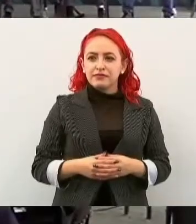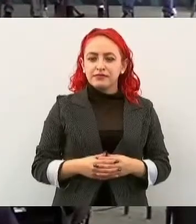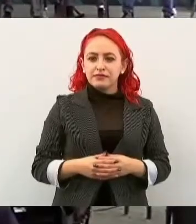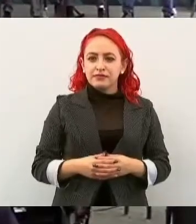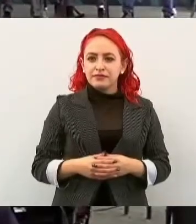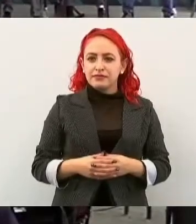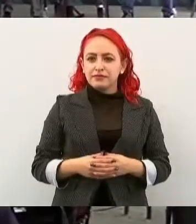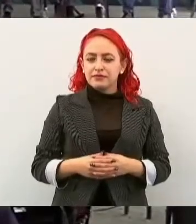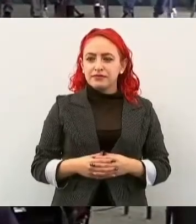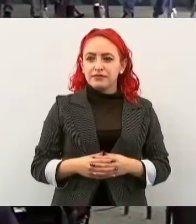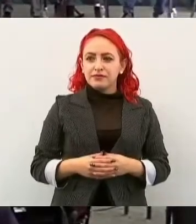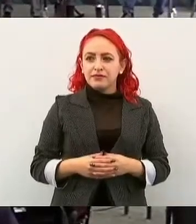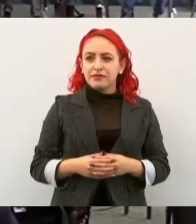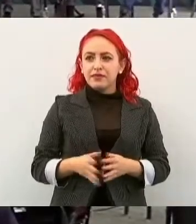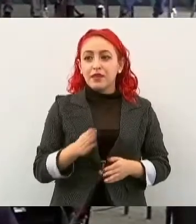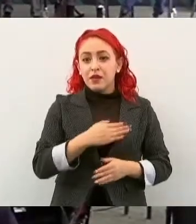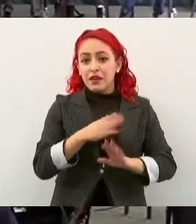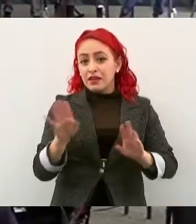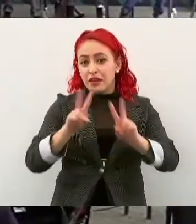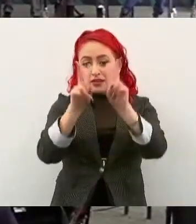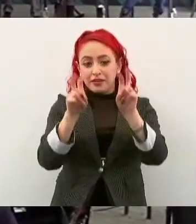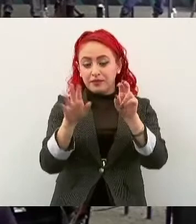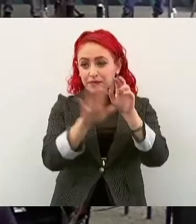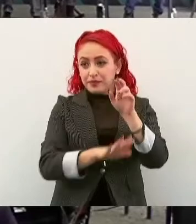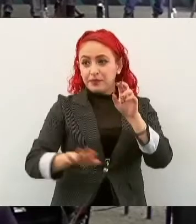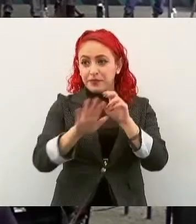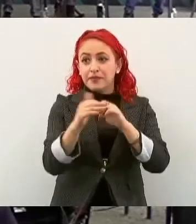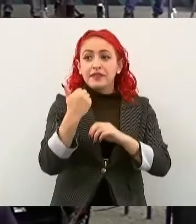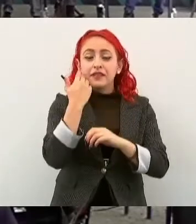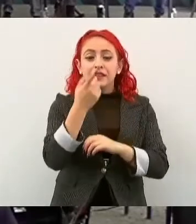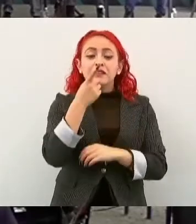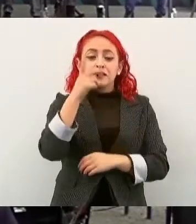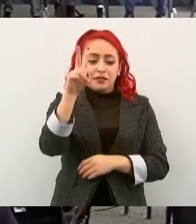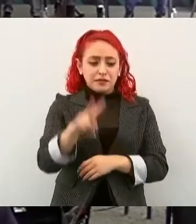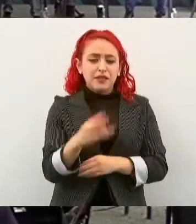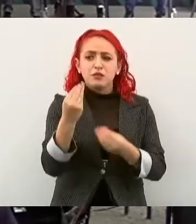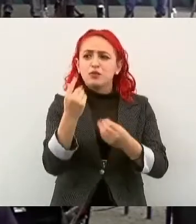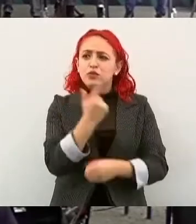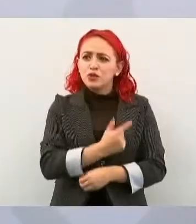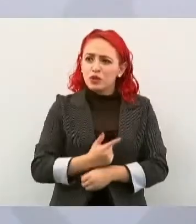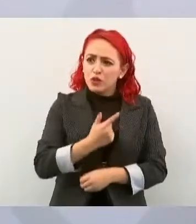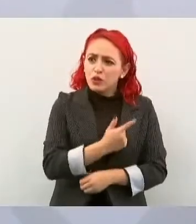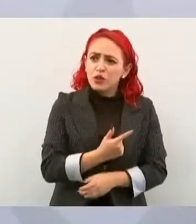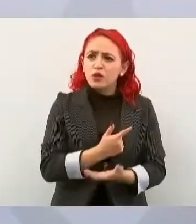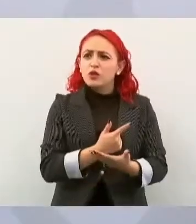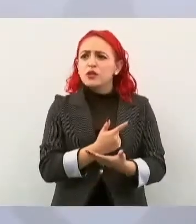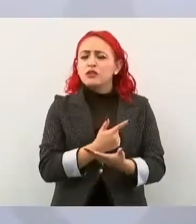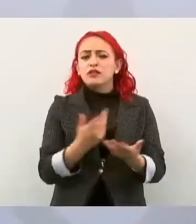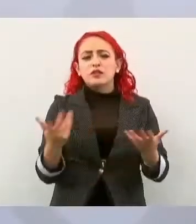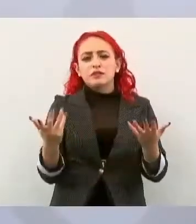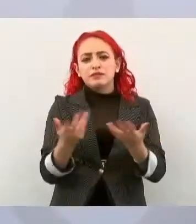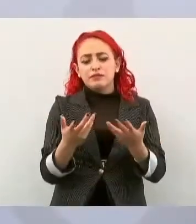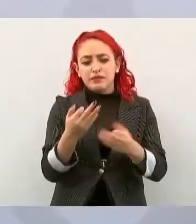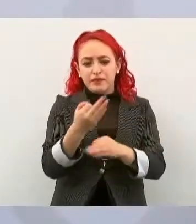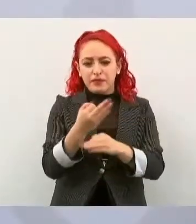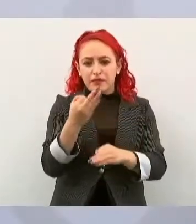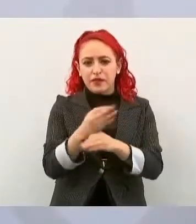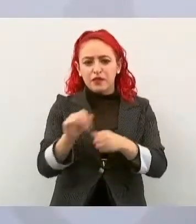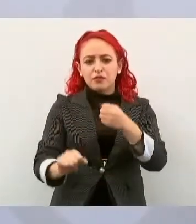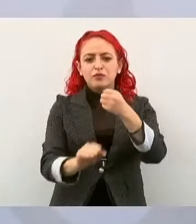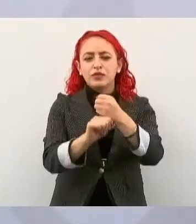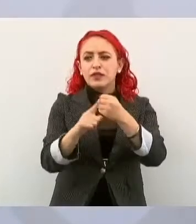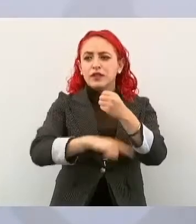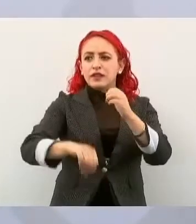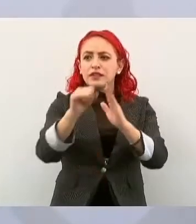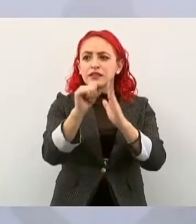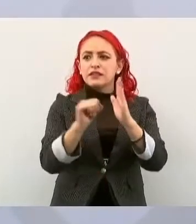Bueno, ya entrando en materia, decirles que nos da mucho gusto que se está fortaleciendo